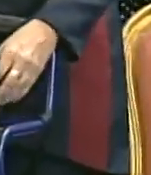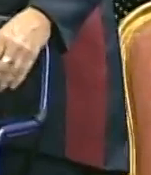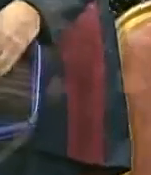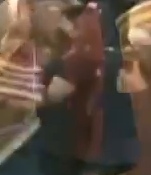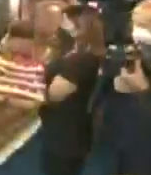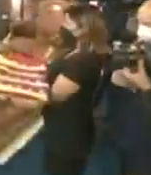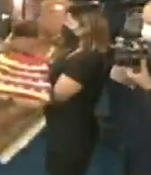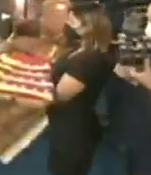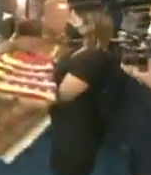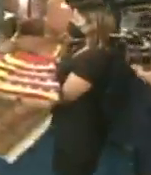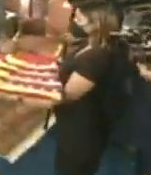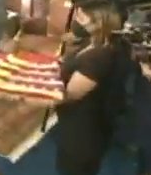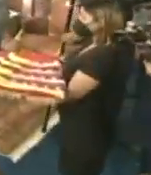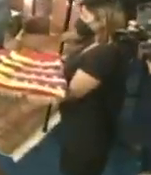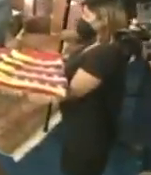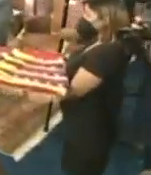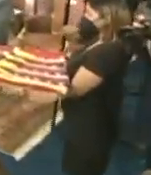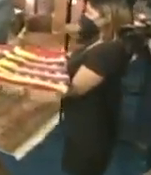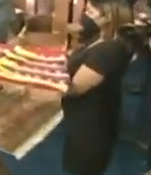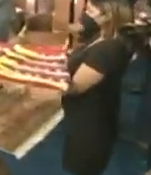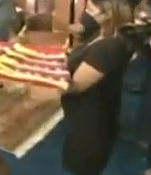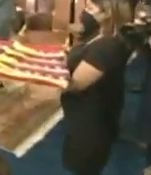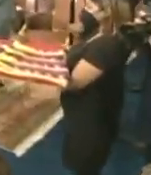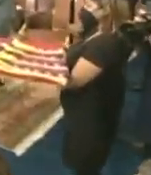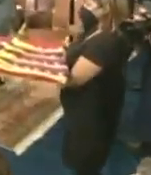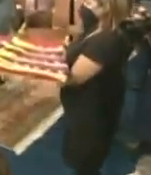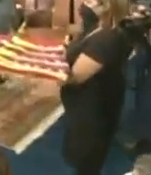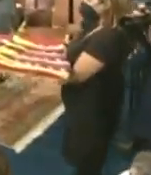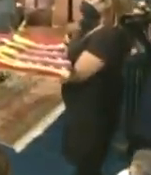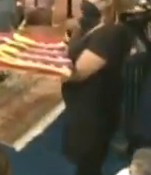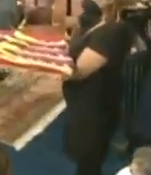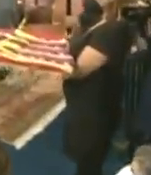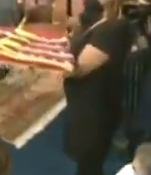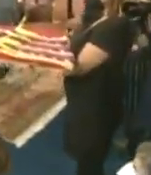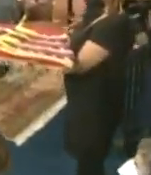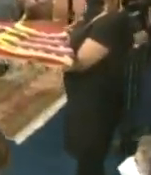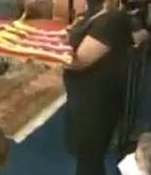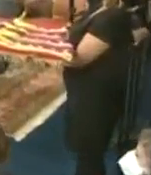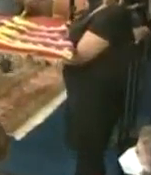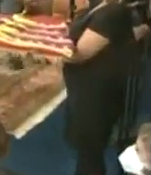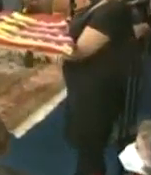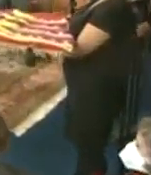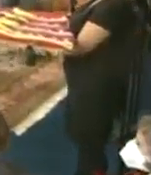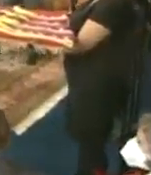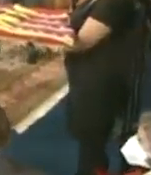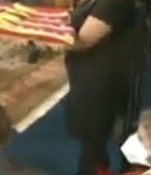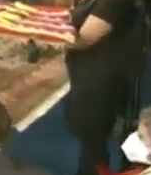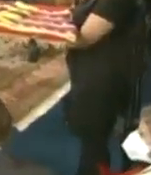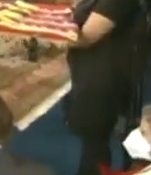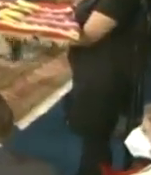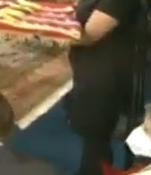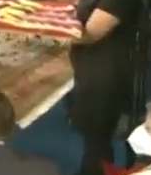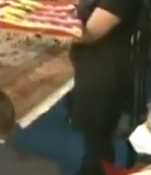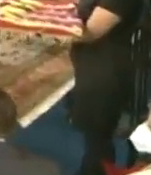Farmacéutica, voz de los sopranos y fundadora del Orfeón Universitario de la Universidad Central de